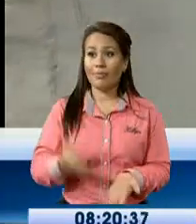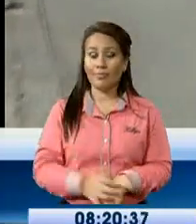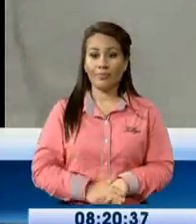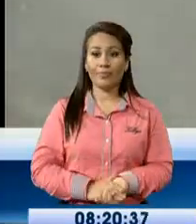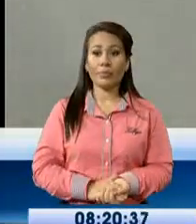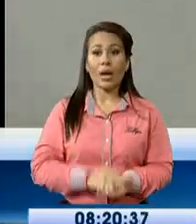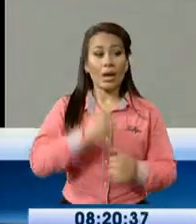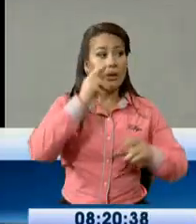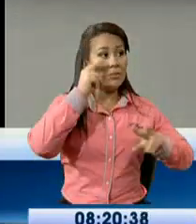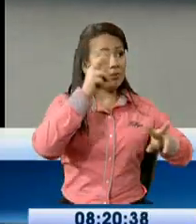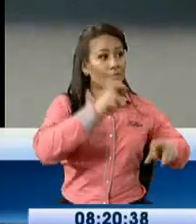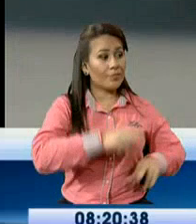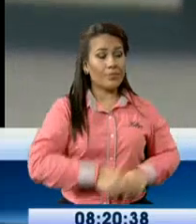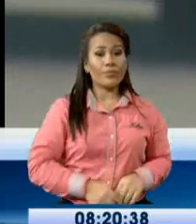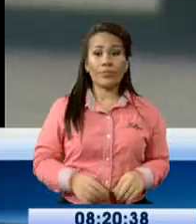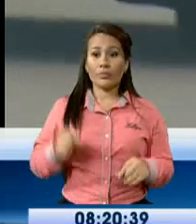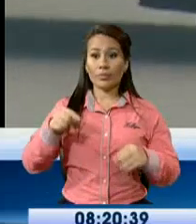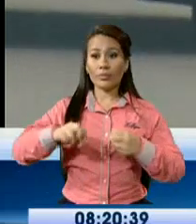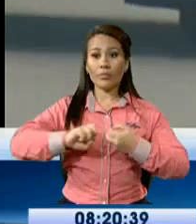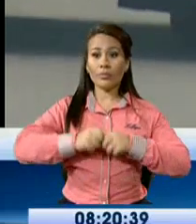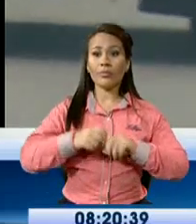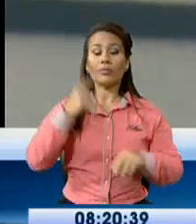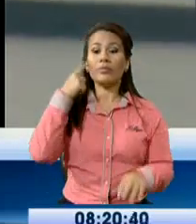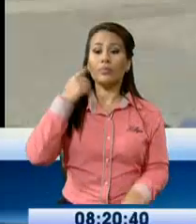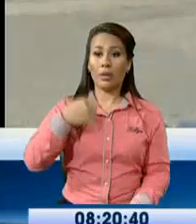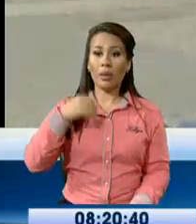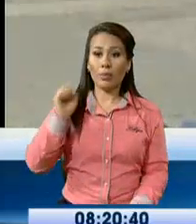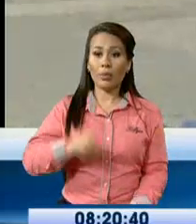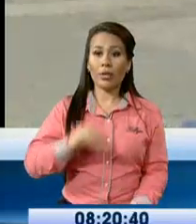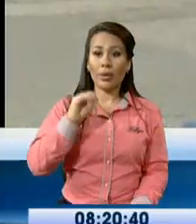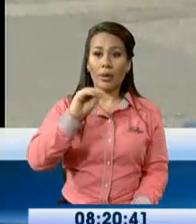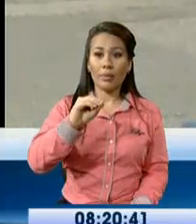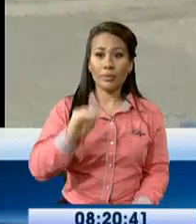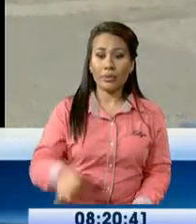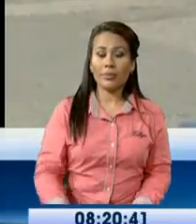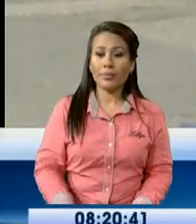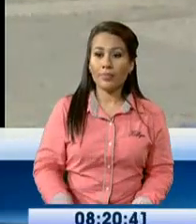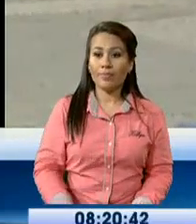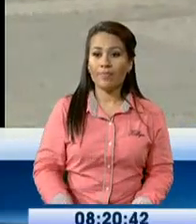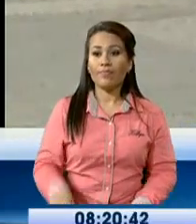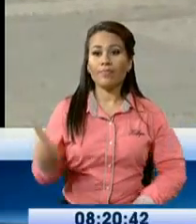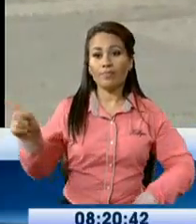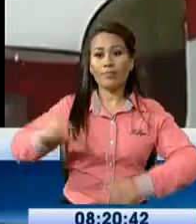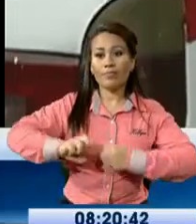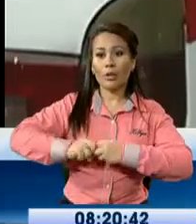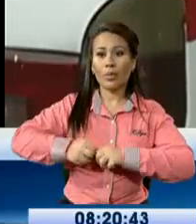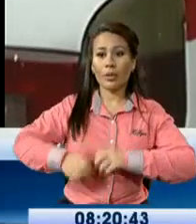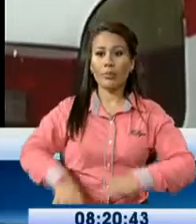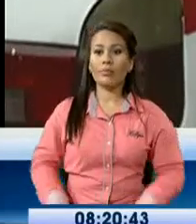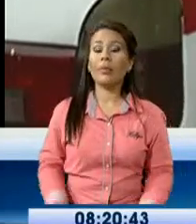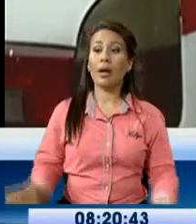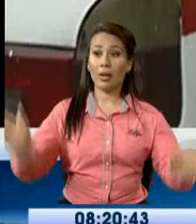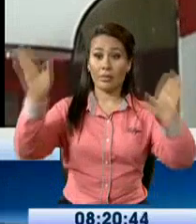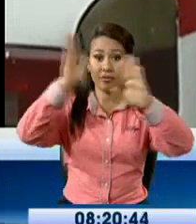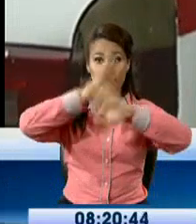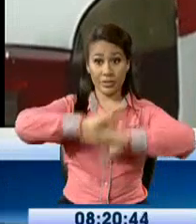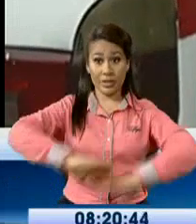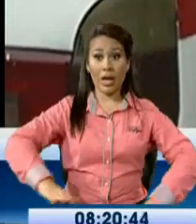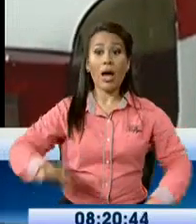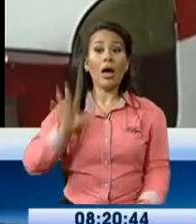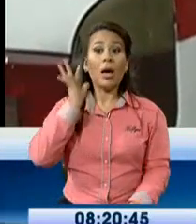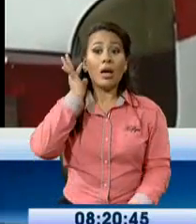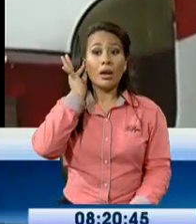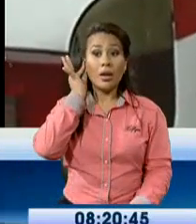las investigaciones de los hechos para determinar la causa basal, la concurrente de dicho accidente de tránsito. Al final, la mujer afectada